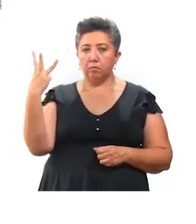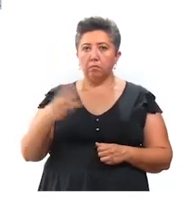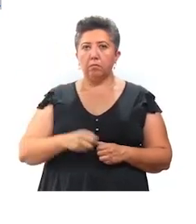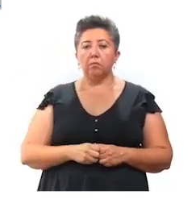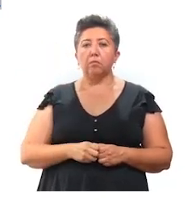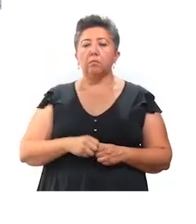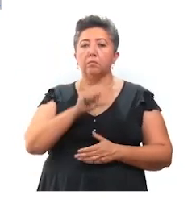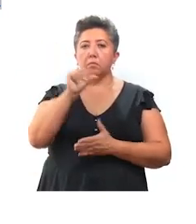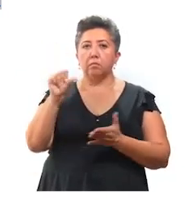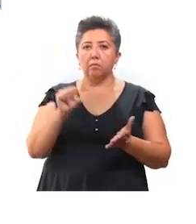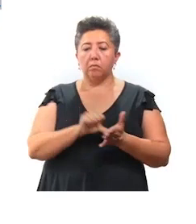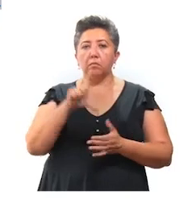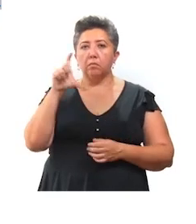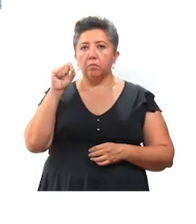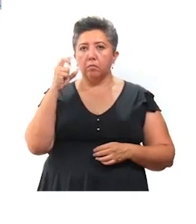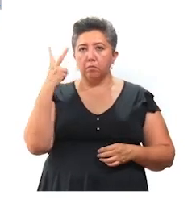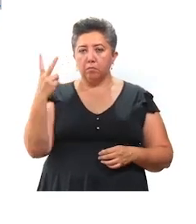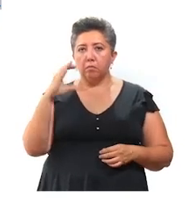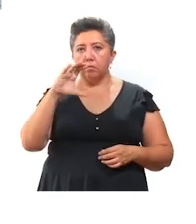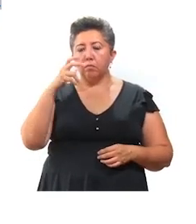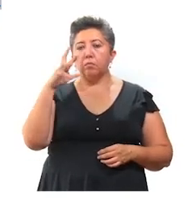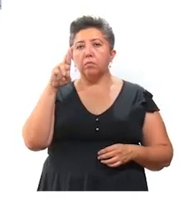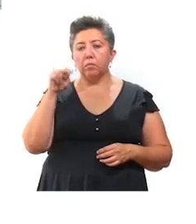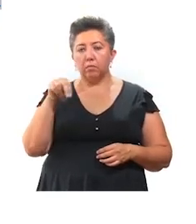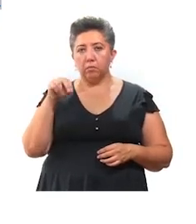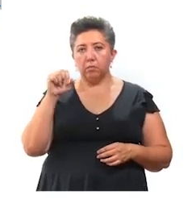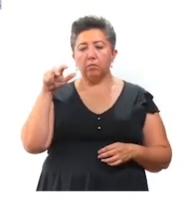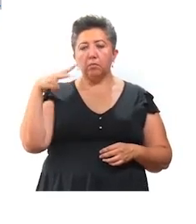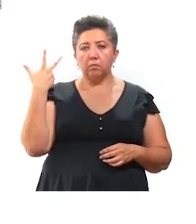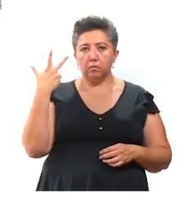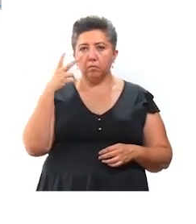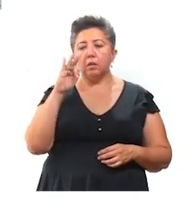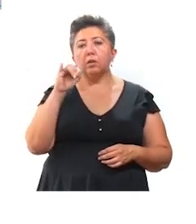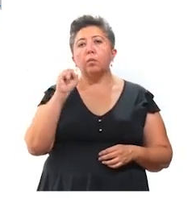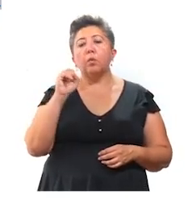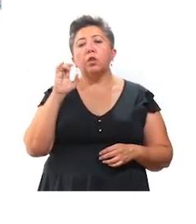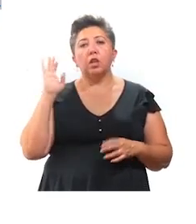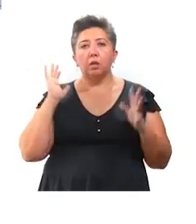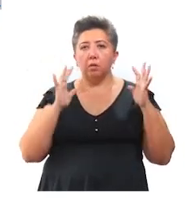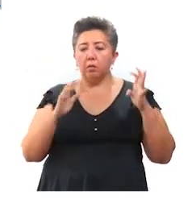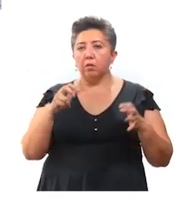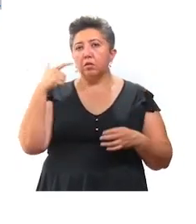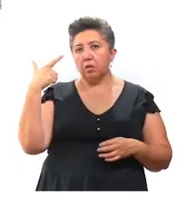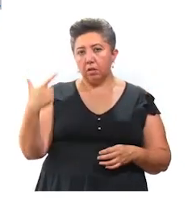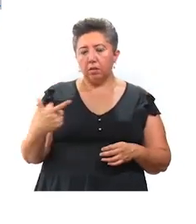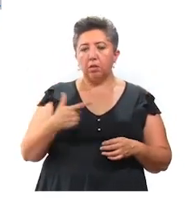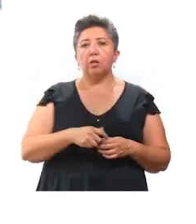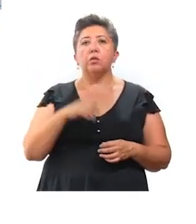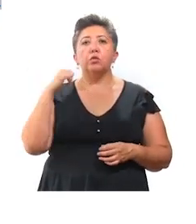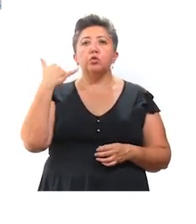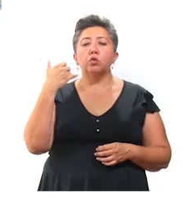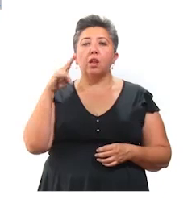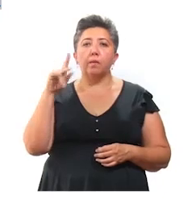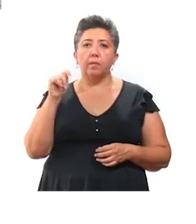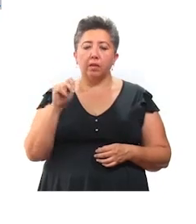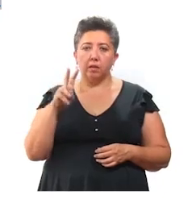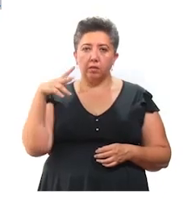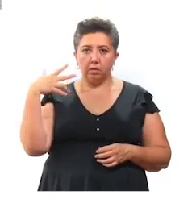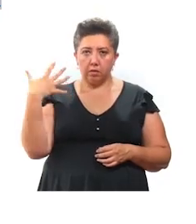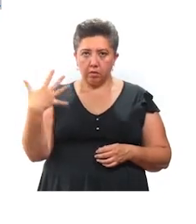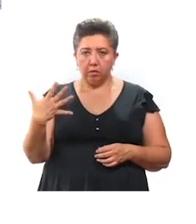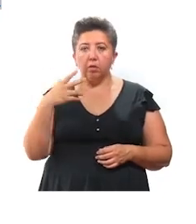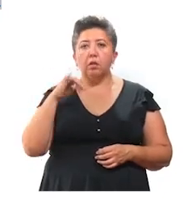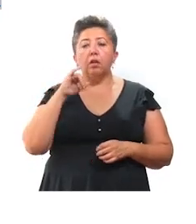23, Centro, 22, Chubunal de Hidalgo, 13, Francisco de Montejo, 7, Yucalpetén,